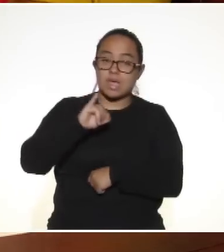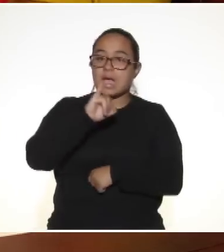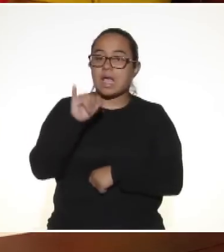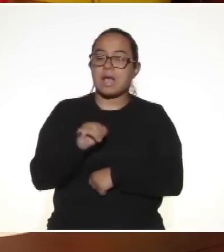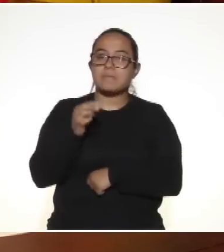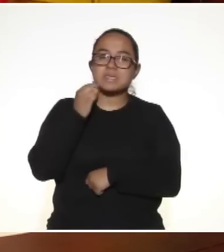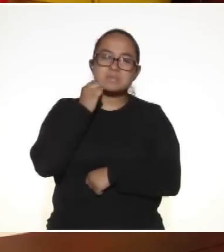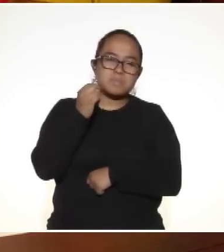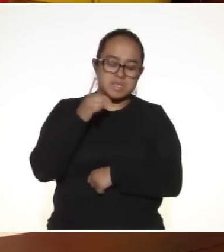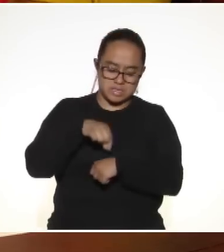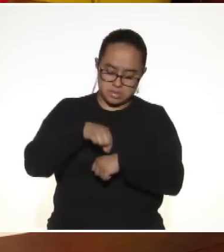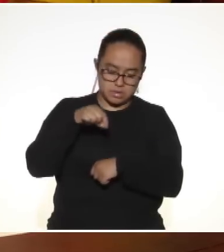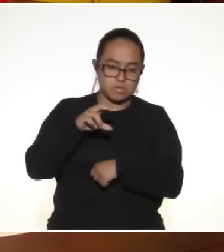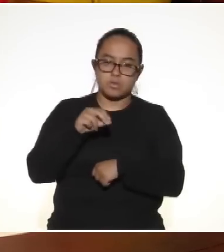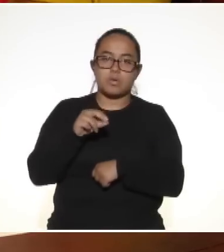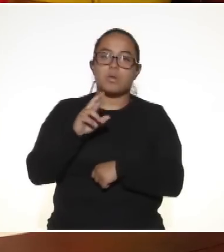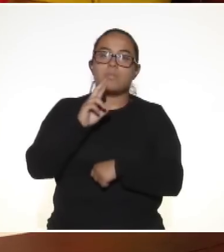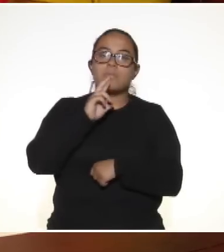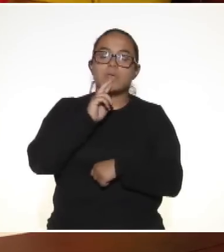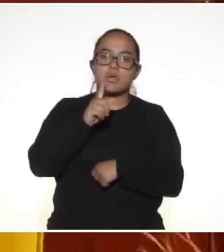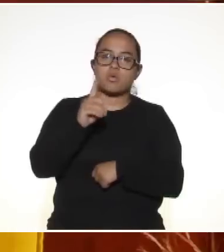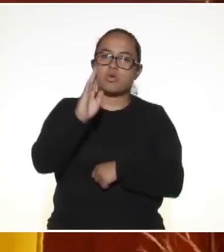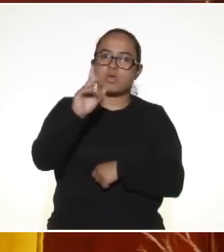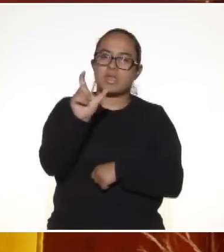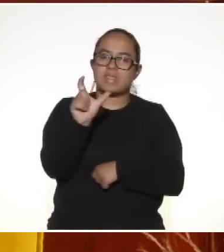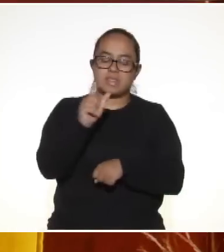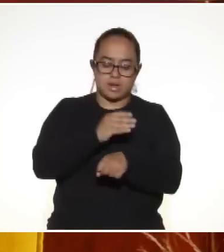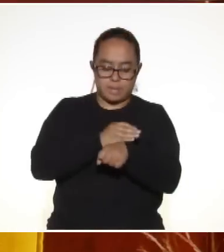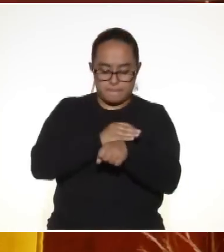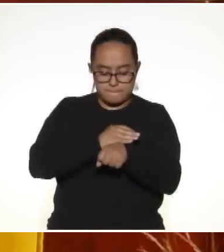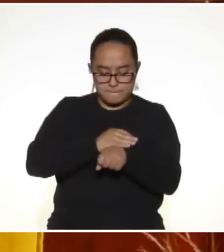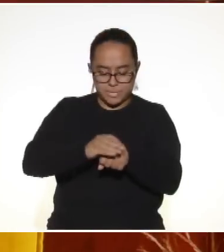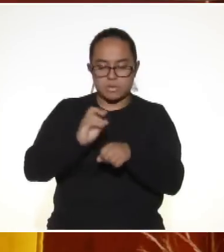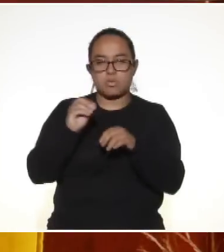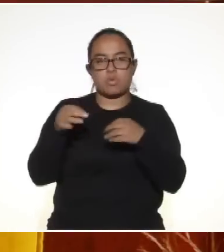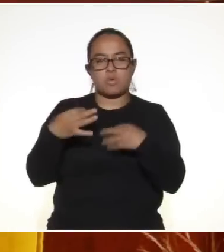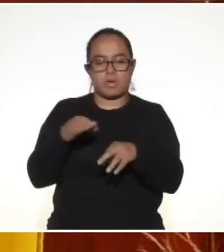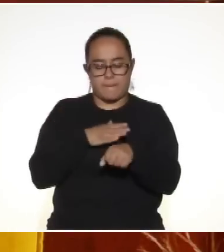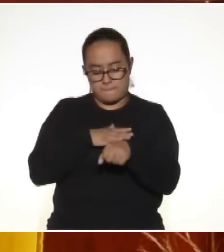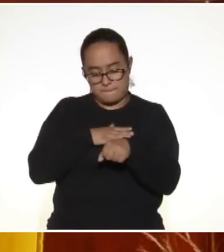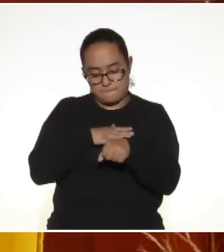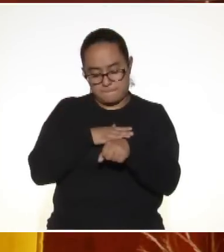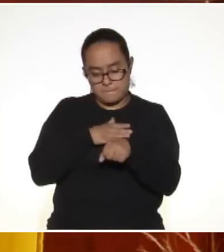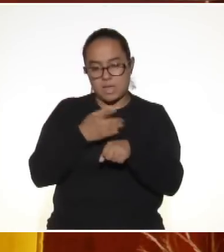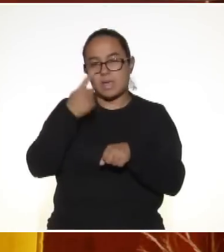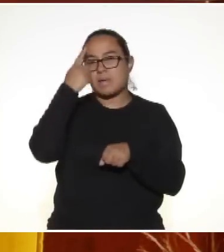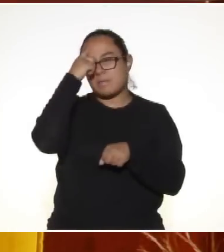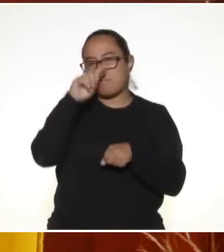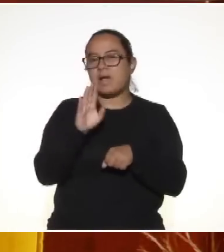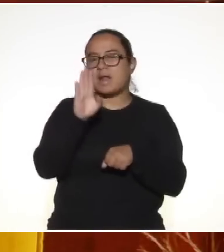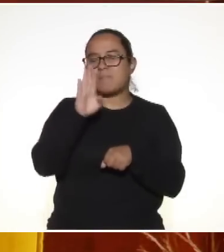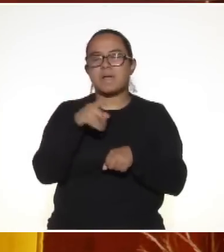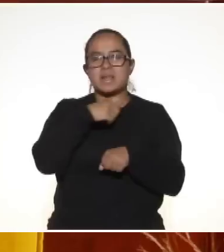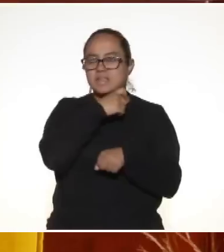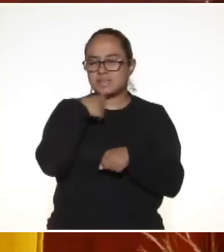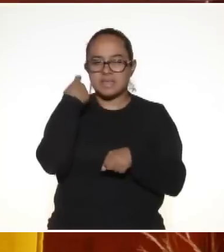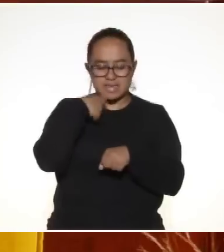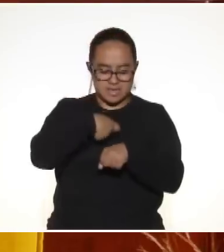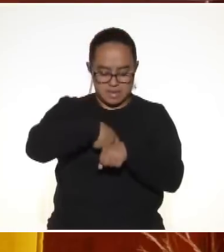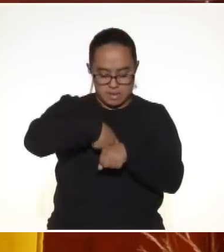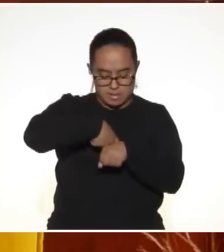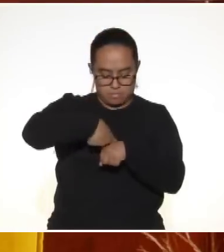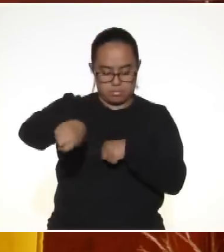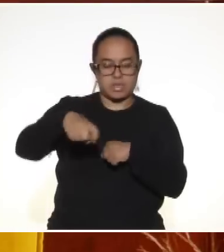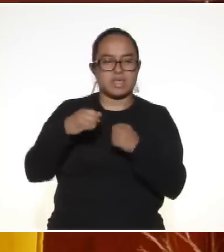con pinzas, con una tarjeta, una hojita, algo plano, como intentándolo rasurar de la superficie. Es